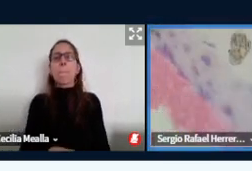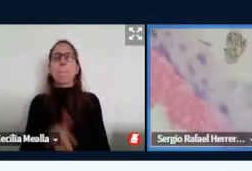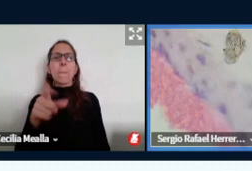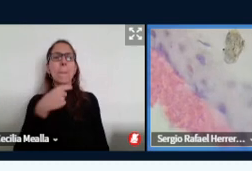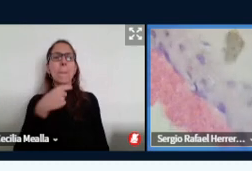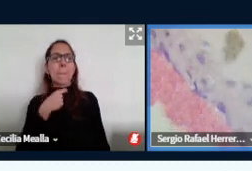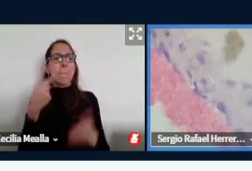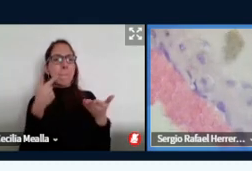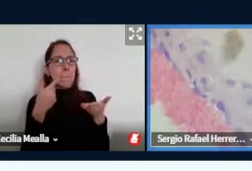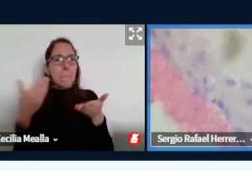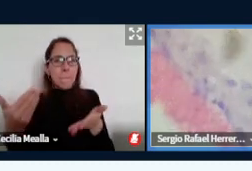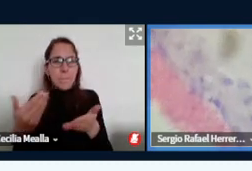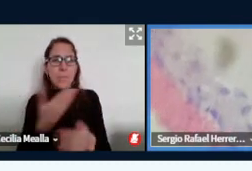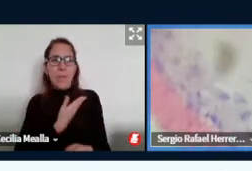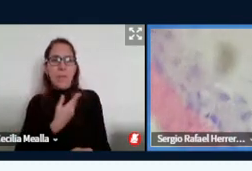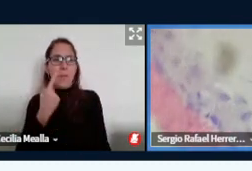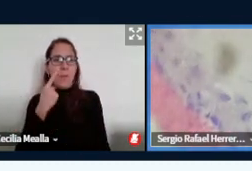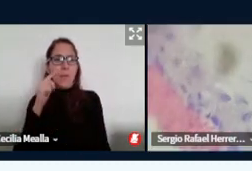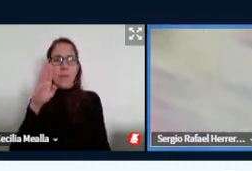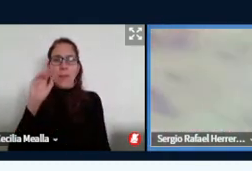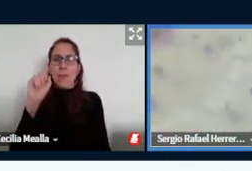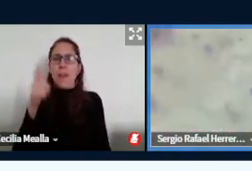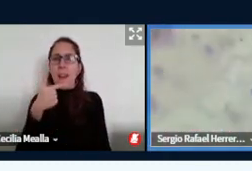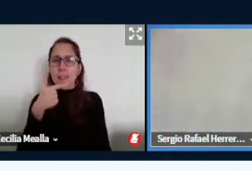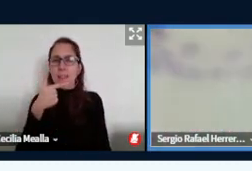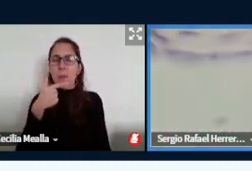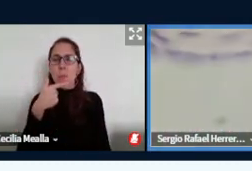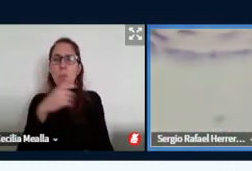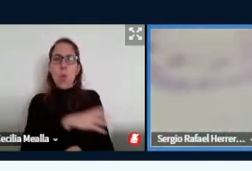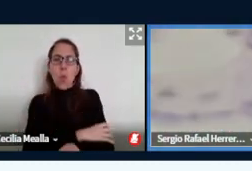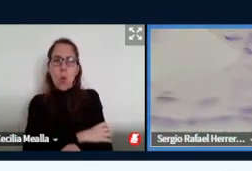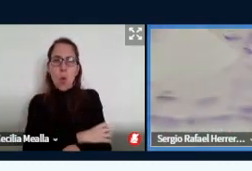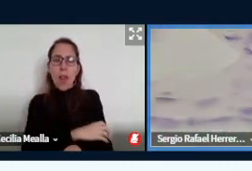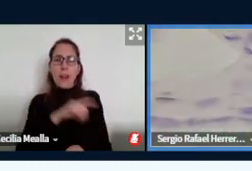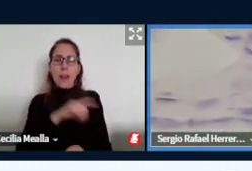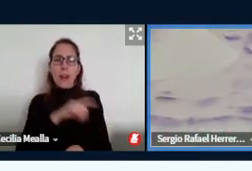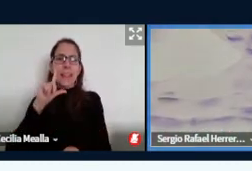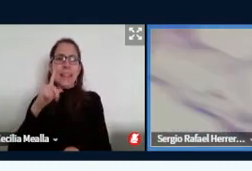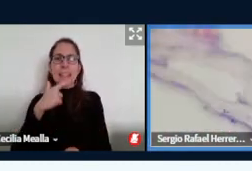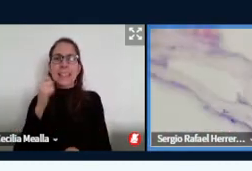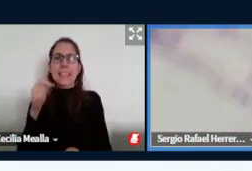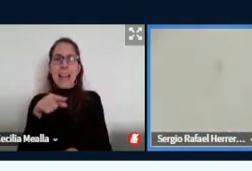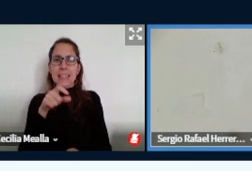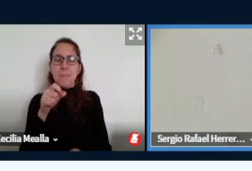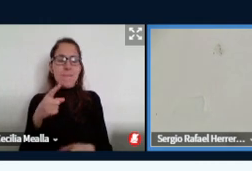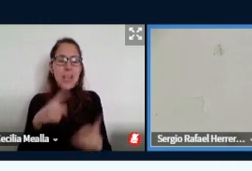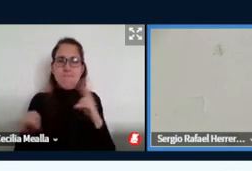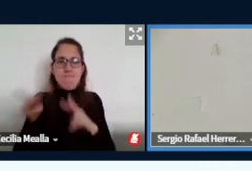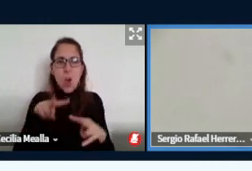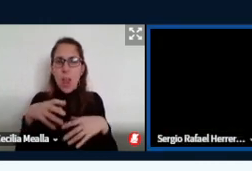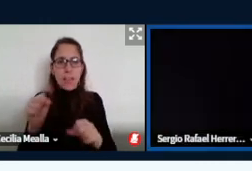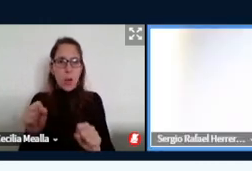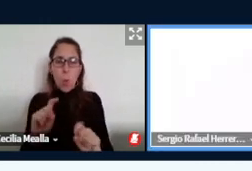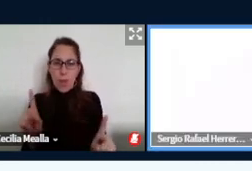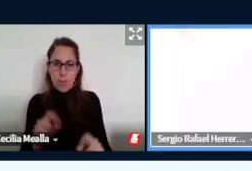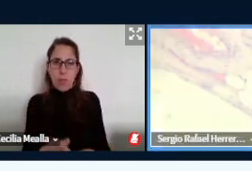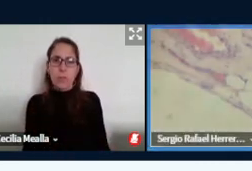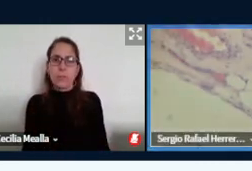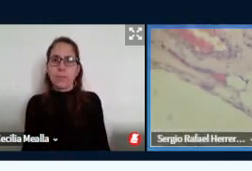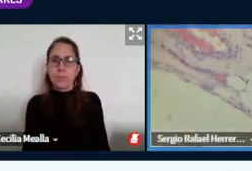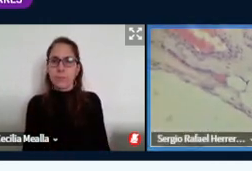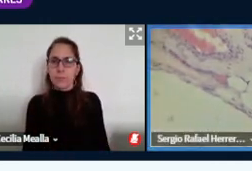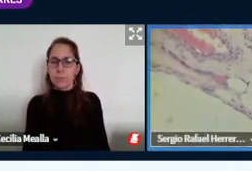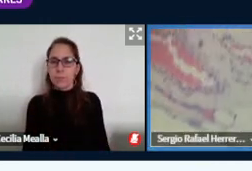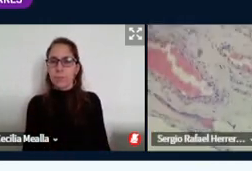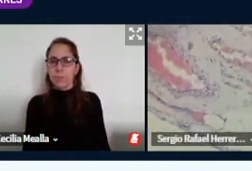quería mostrar las fibras musculares lisas de la arteria acá, para que vean, pero no estoy pudiendo... se me